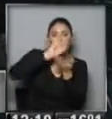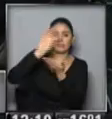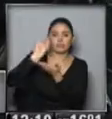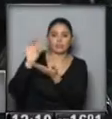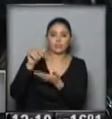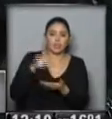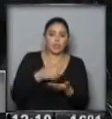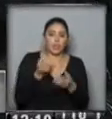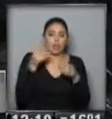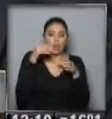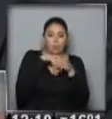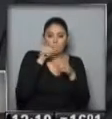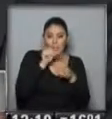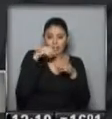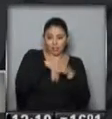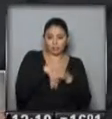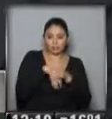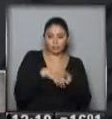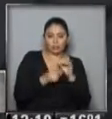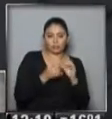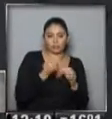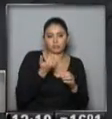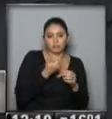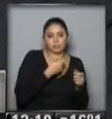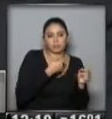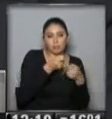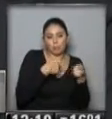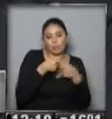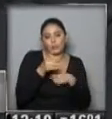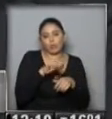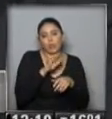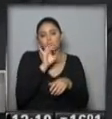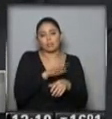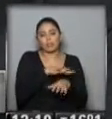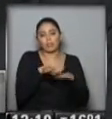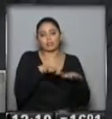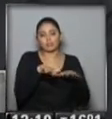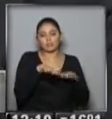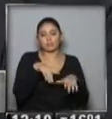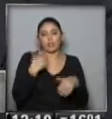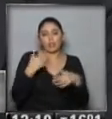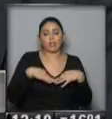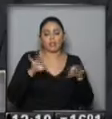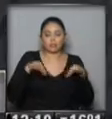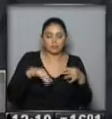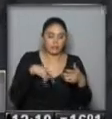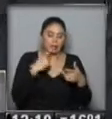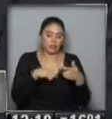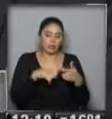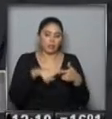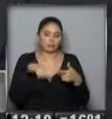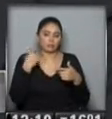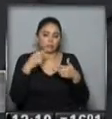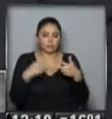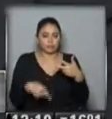industria liviana que abastece a su mercado interno, pero que no va mucho más allá de hacer textiles, trabajar sobre lana, cristal